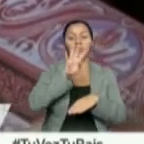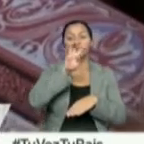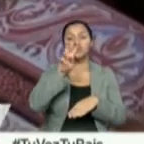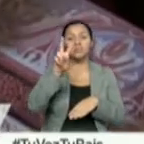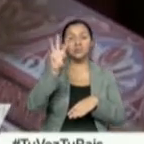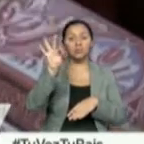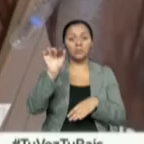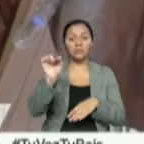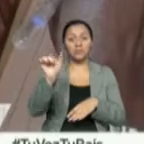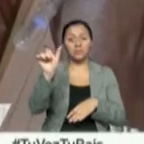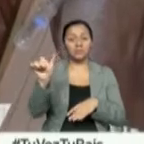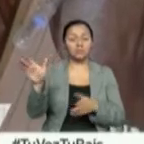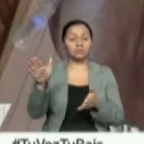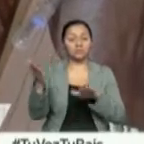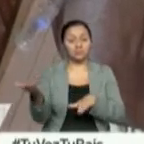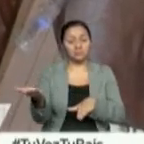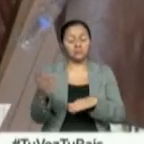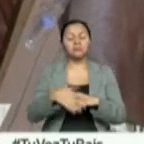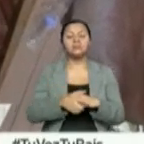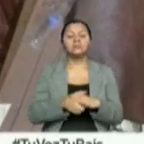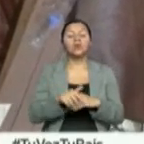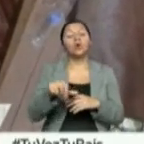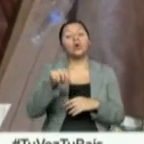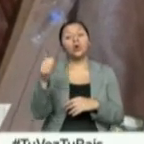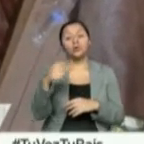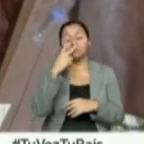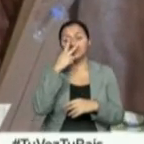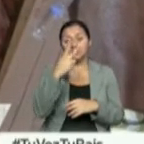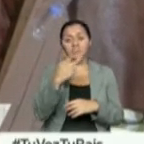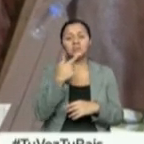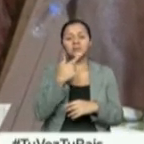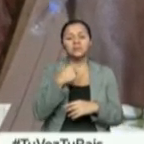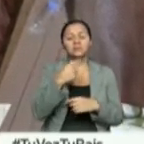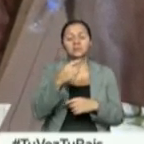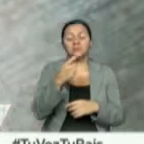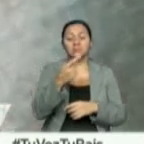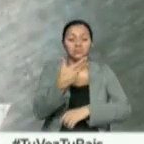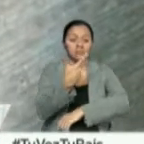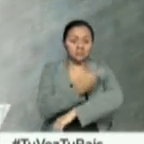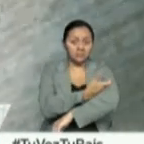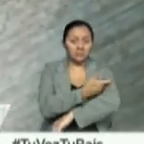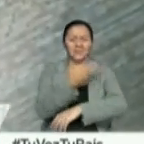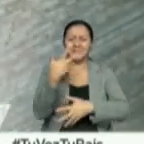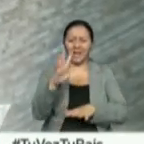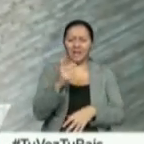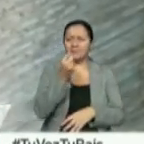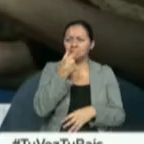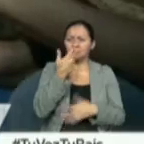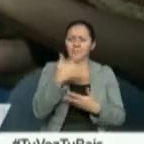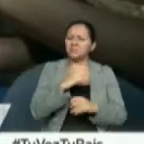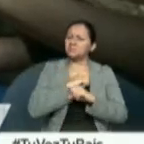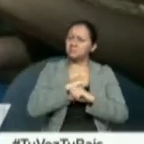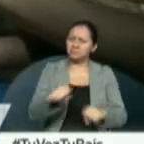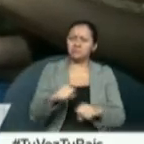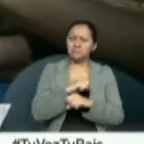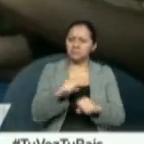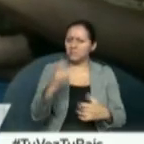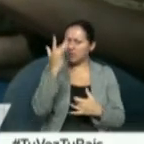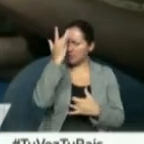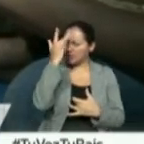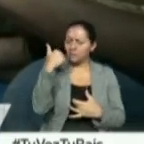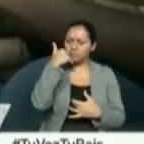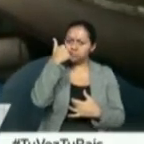pasado otros retos importantes son la resistencia a los medicamentos y la pérdida de efectividad de los insecticidas sobre los